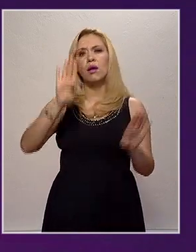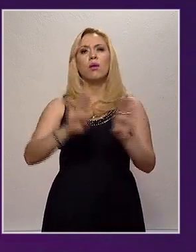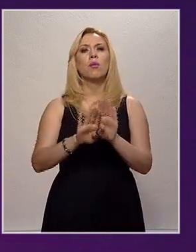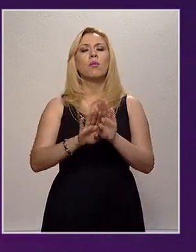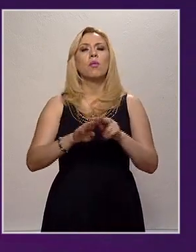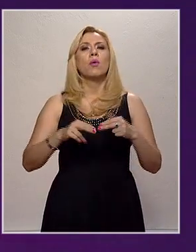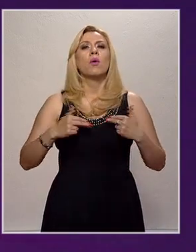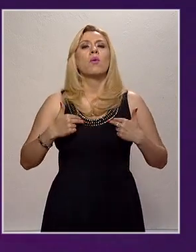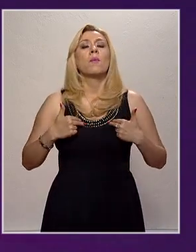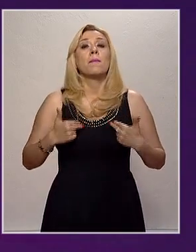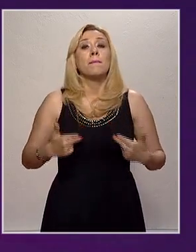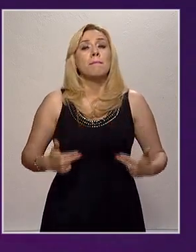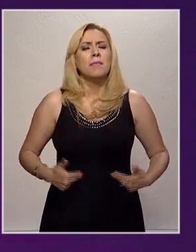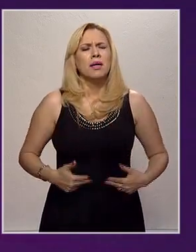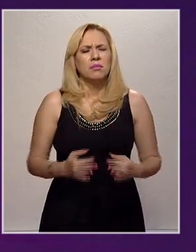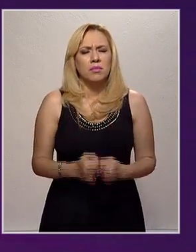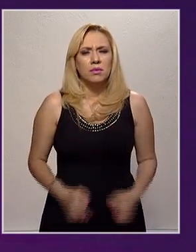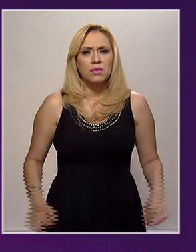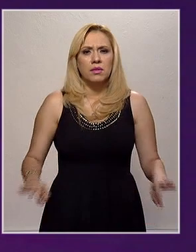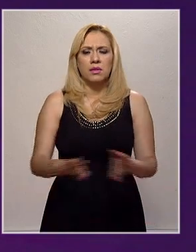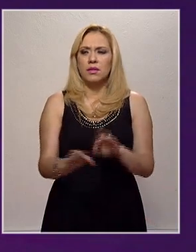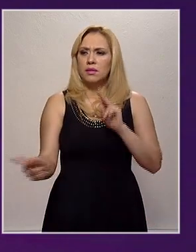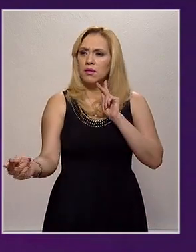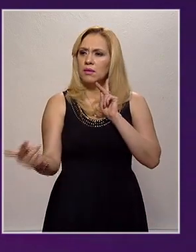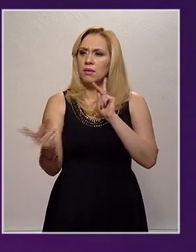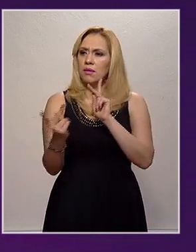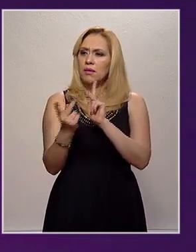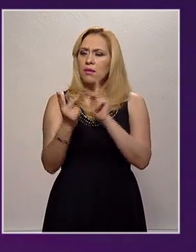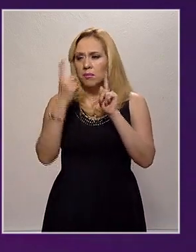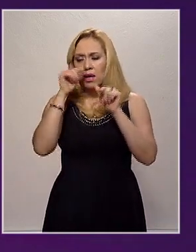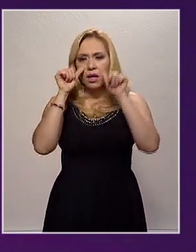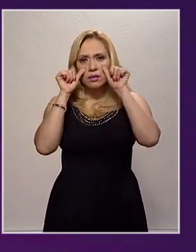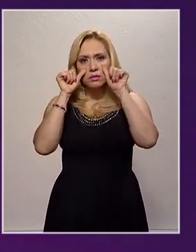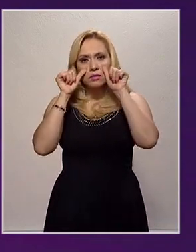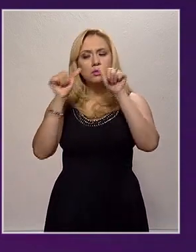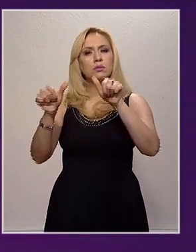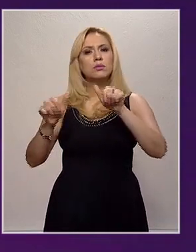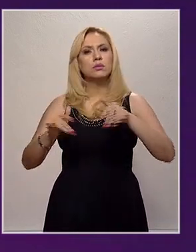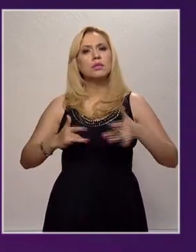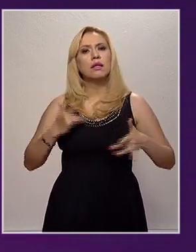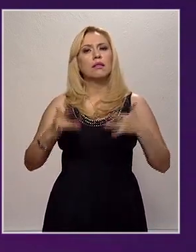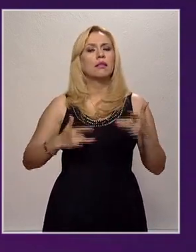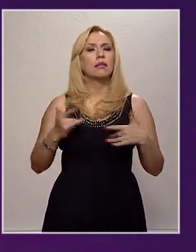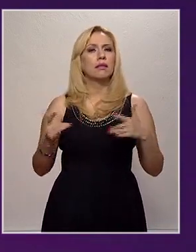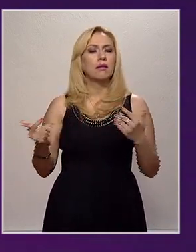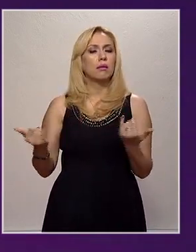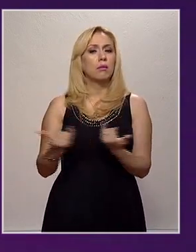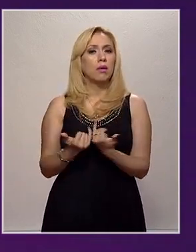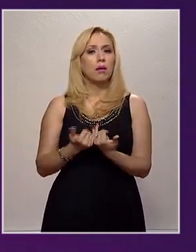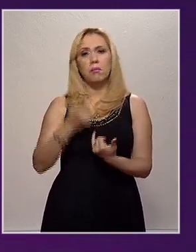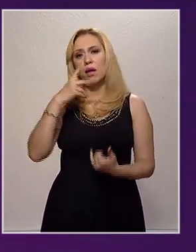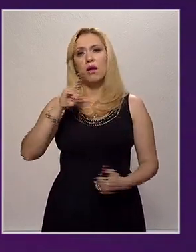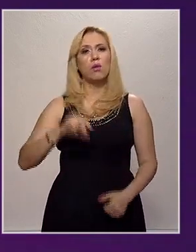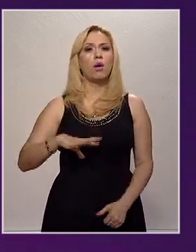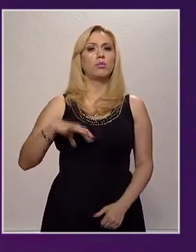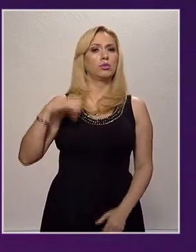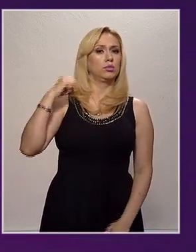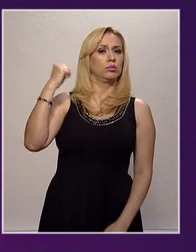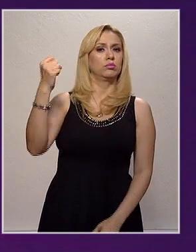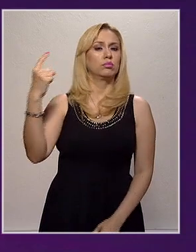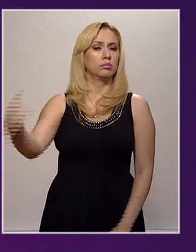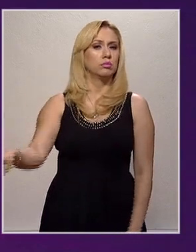deshumanización desde esta perspectiva social y considerando estas relaciones de poder para ver que